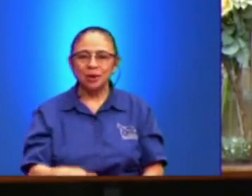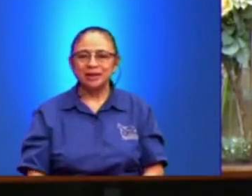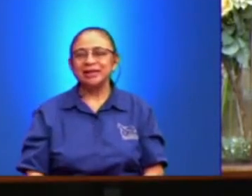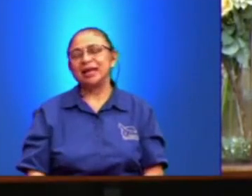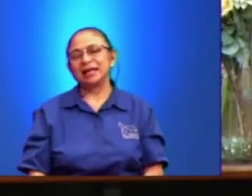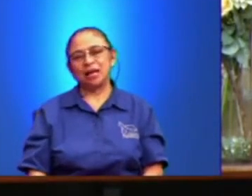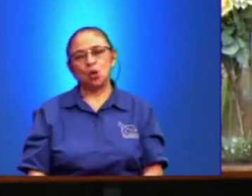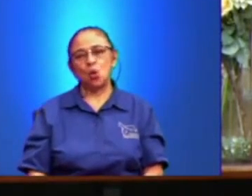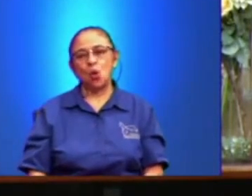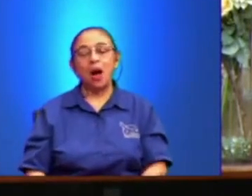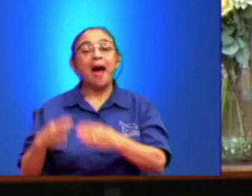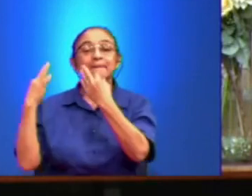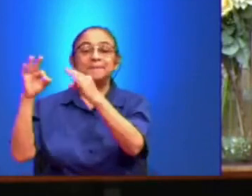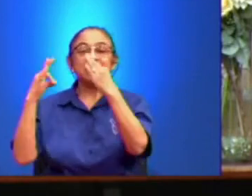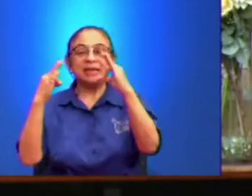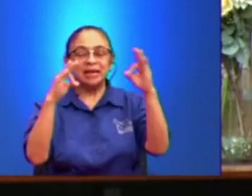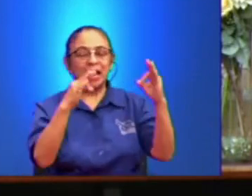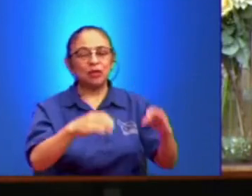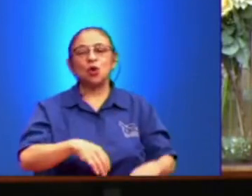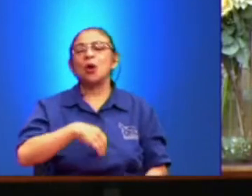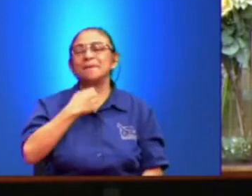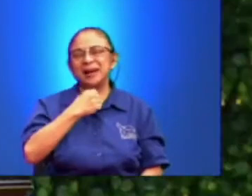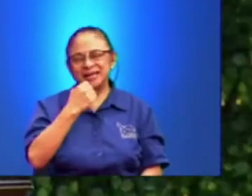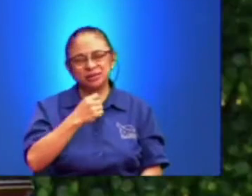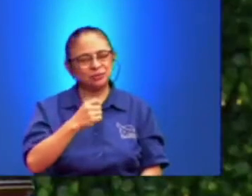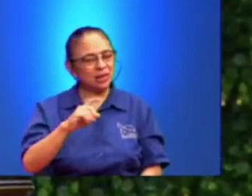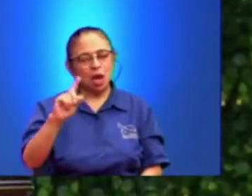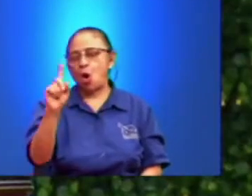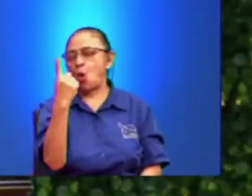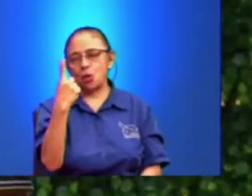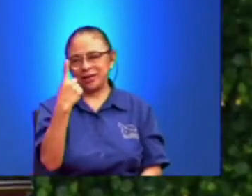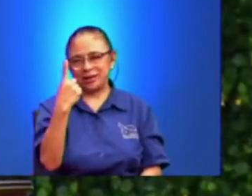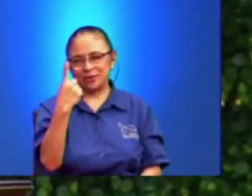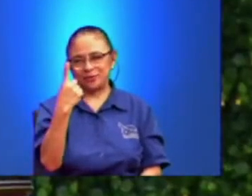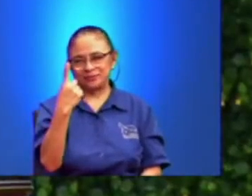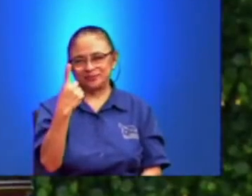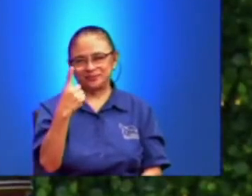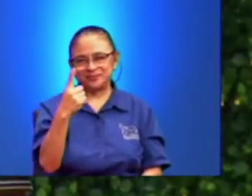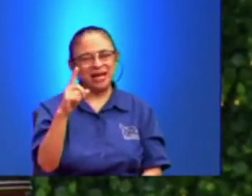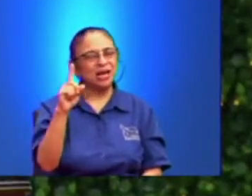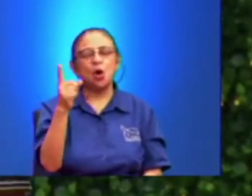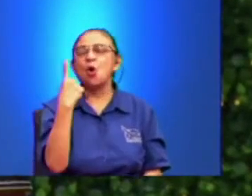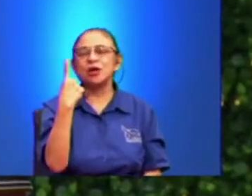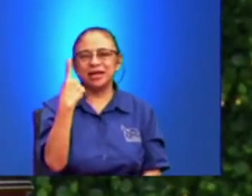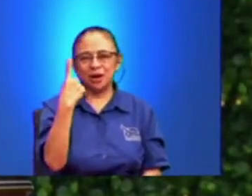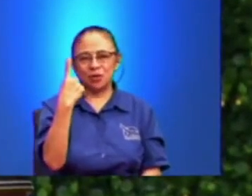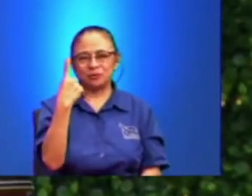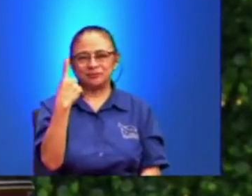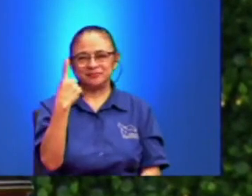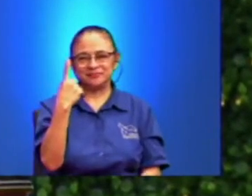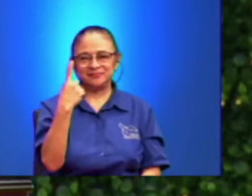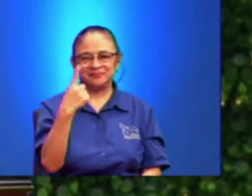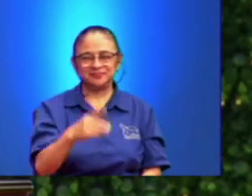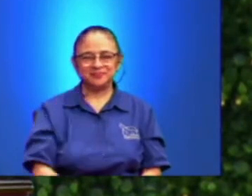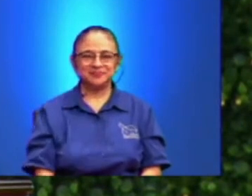el mejor predicador maestro el único hace para que de ser el mejor si decimos el mejor ya